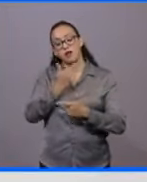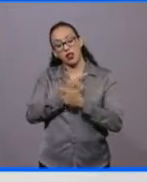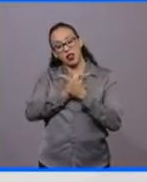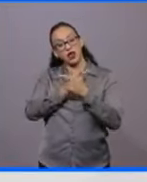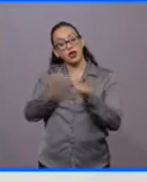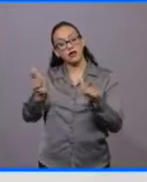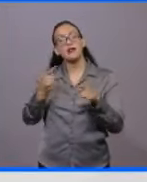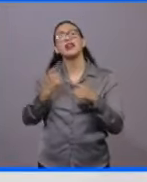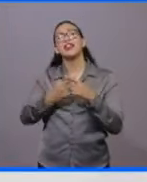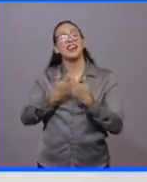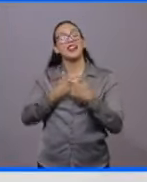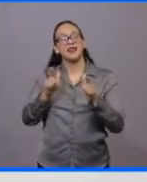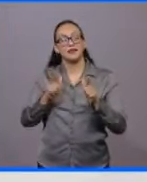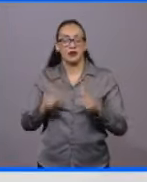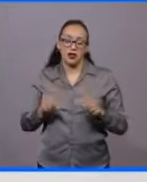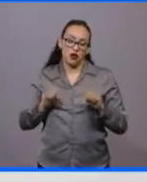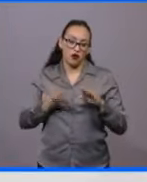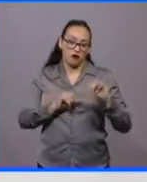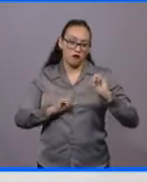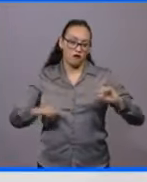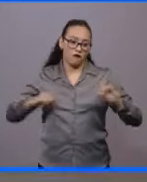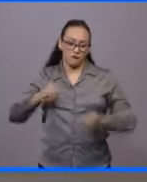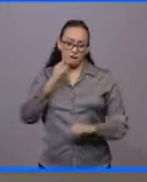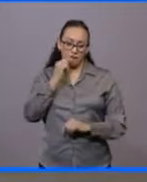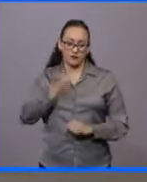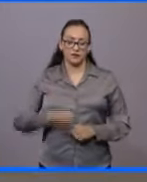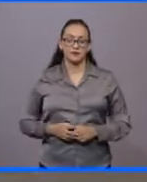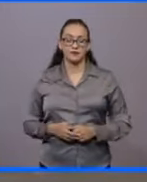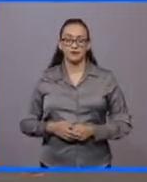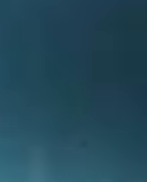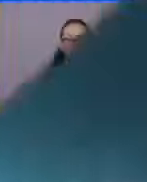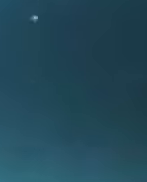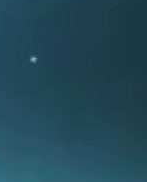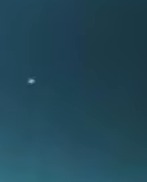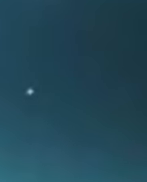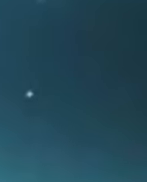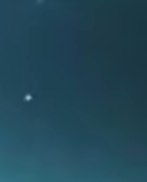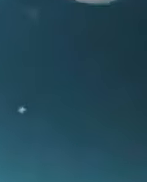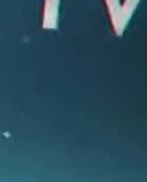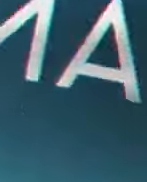por la Fiscalía General de la República.